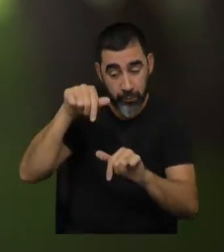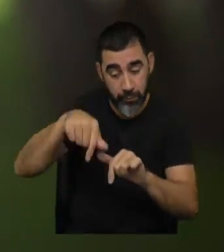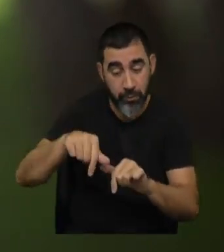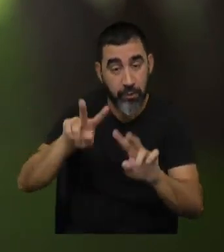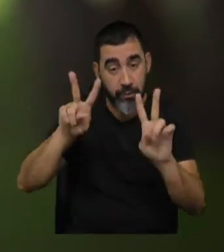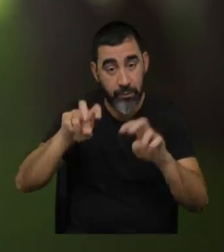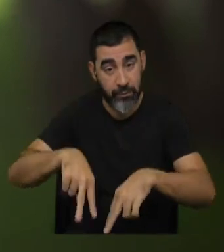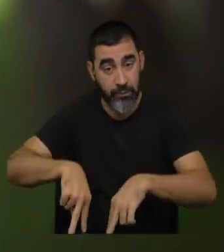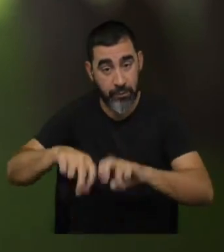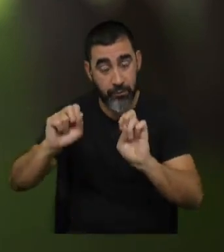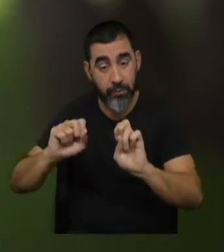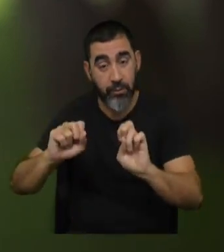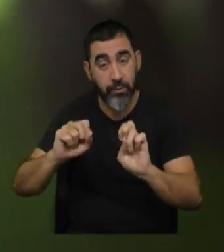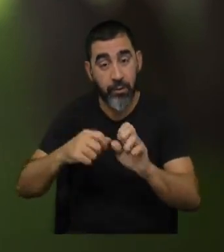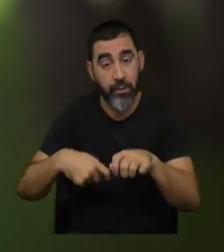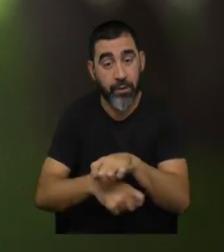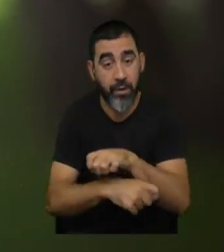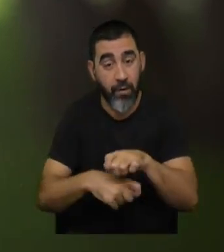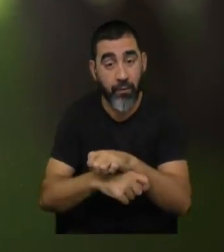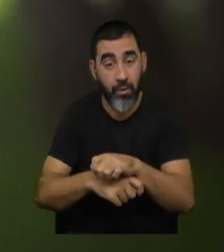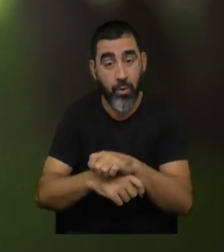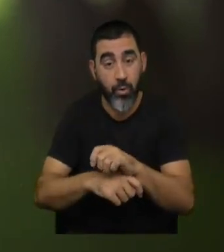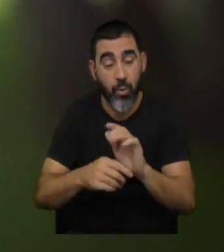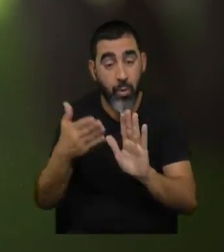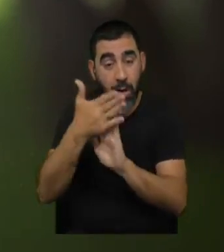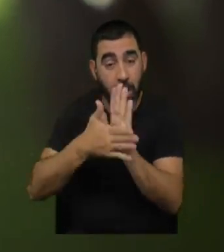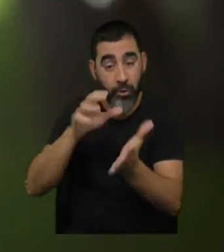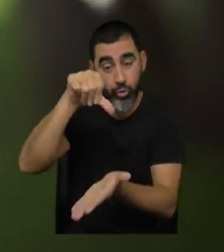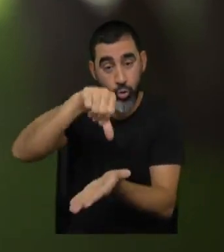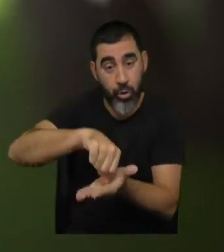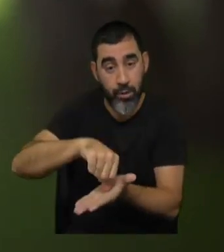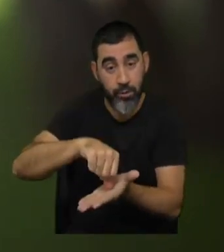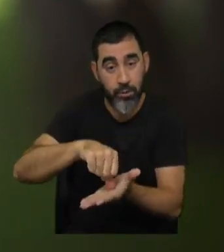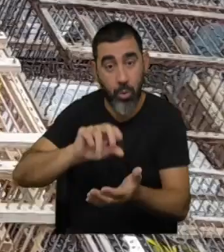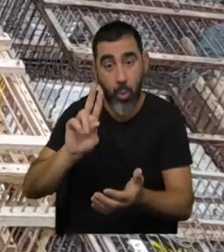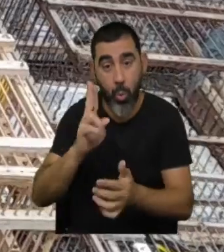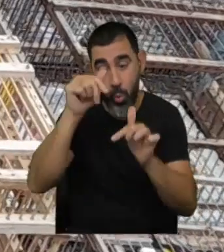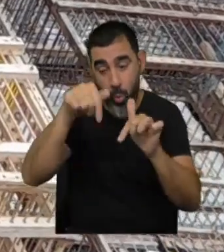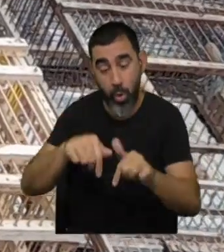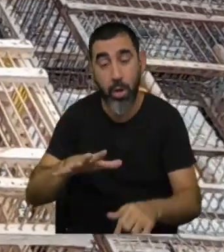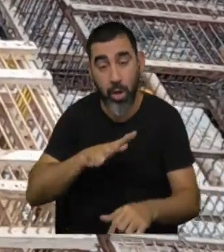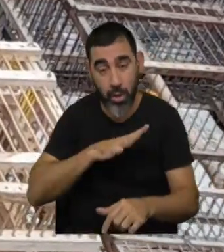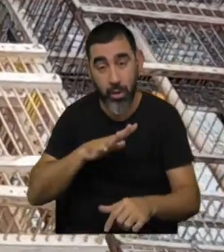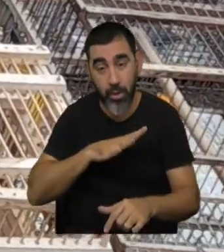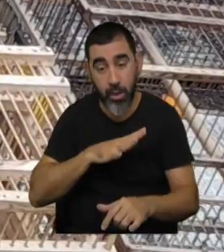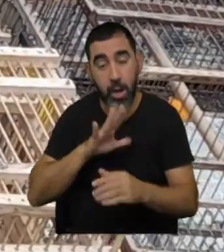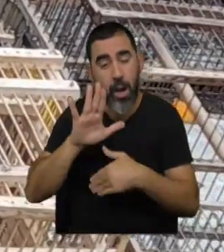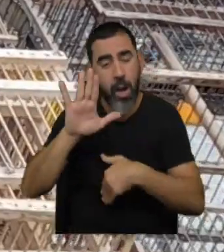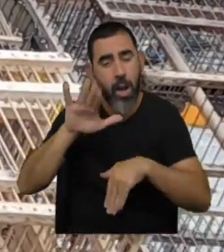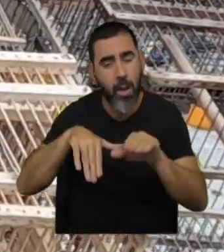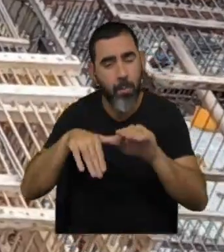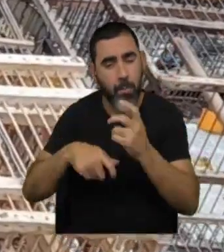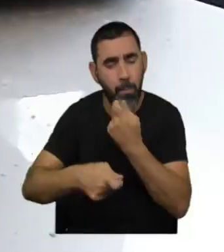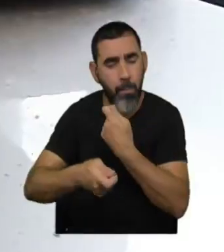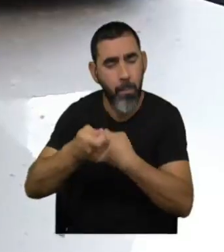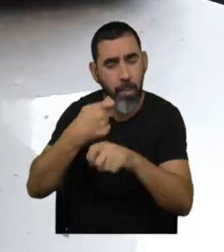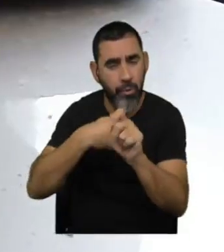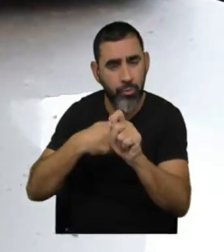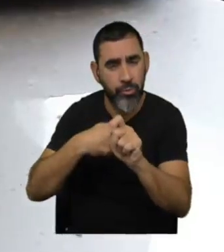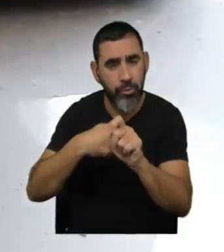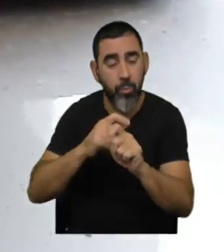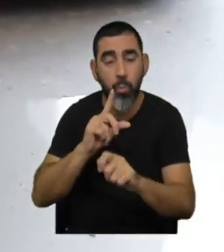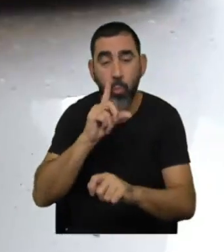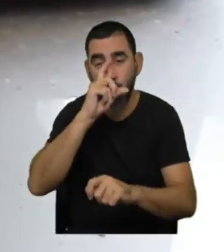trabajo, también un tráfico que sea a nivel nacional. Acá en Uruguay en concreto estamos viendo que la mayor demanda se concentra